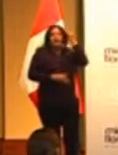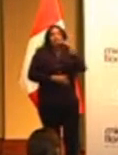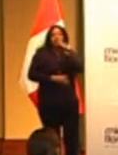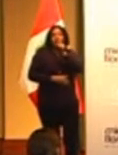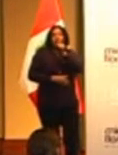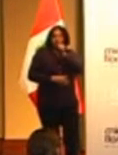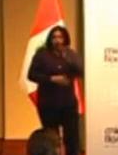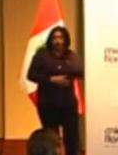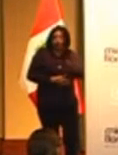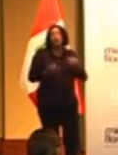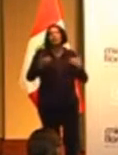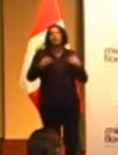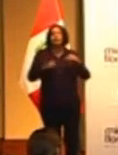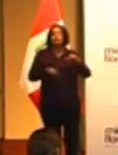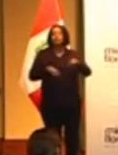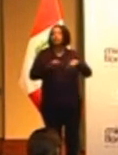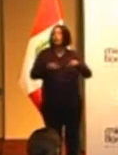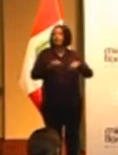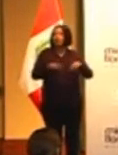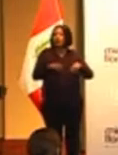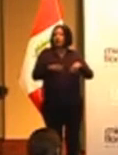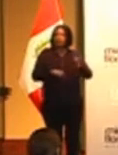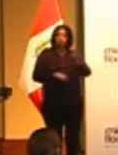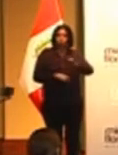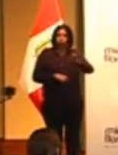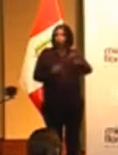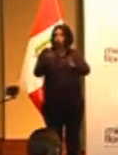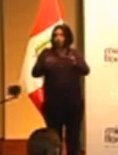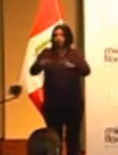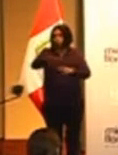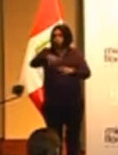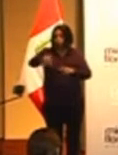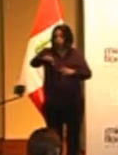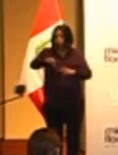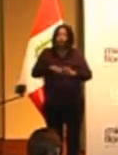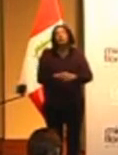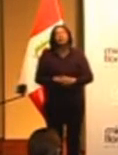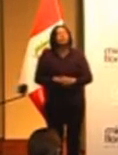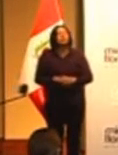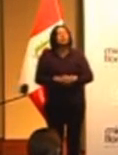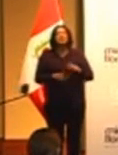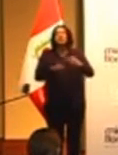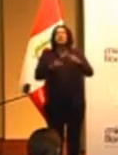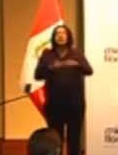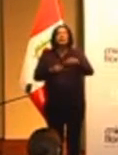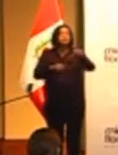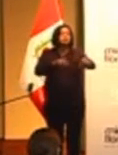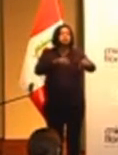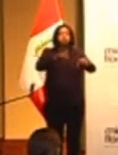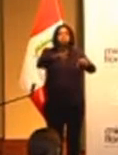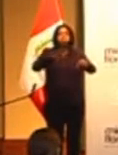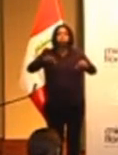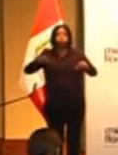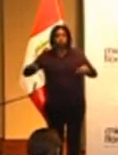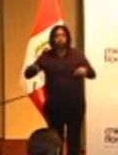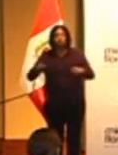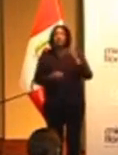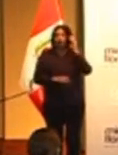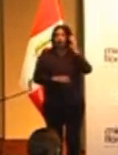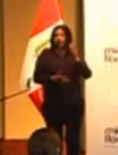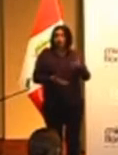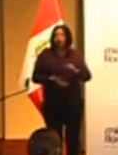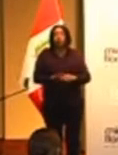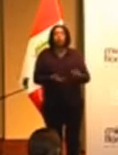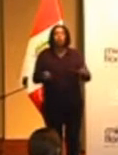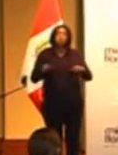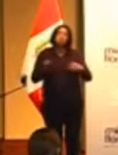para poder tener bicicletas de uso público en distintos puntos de la ciudad.